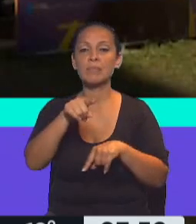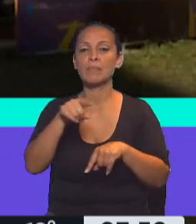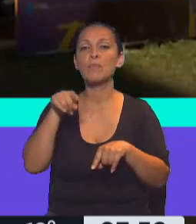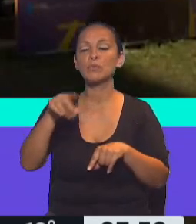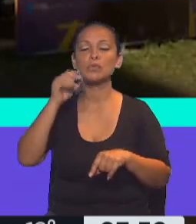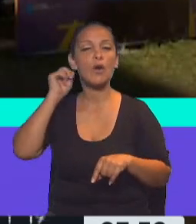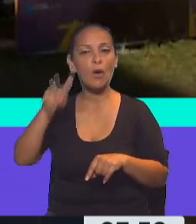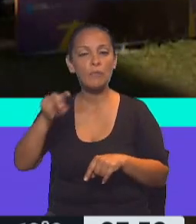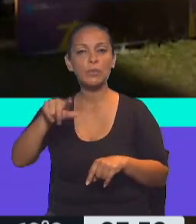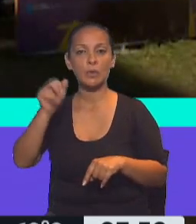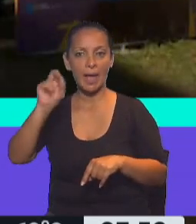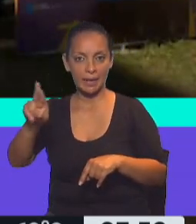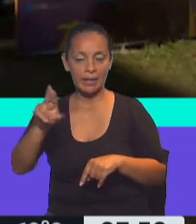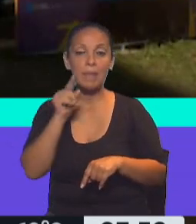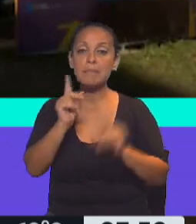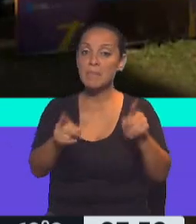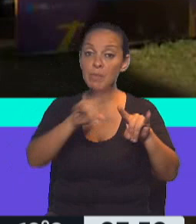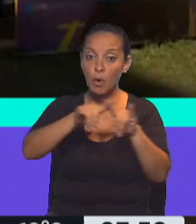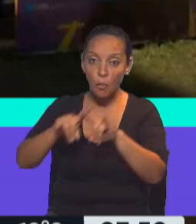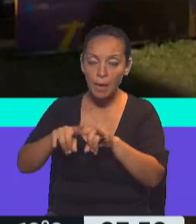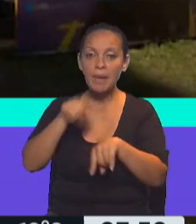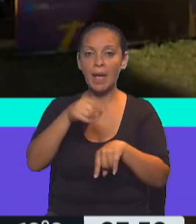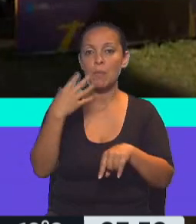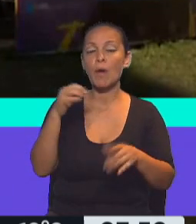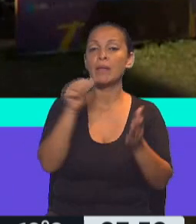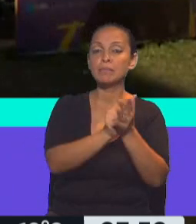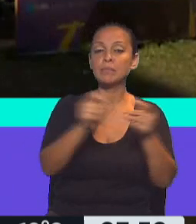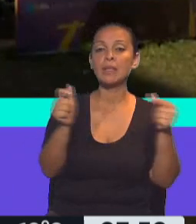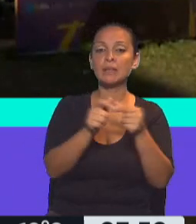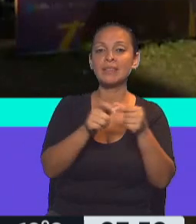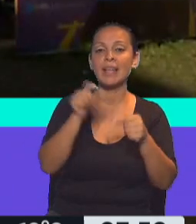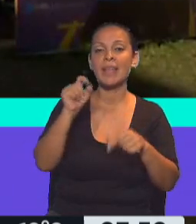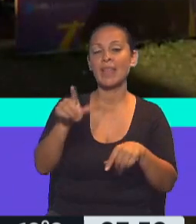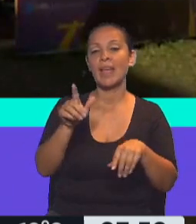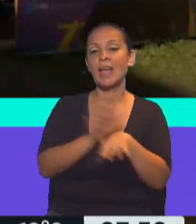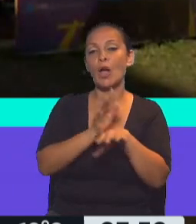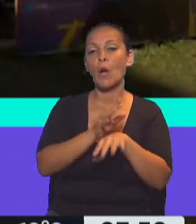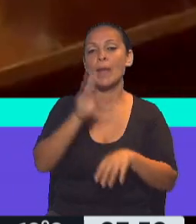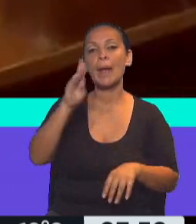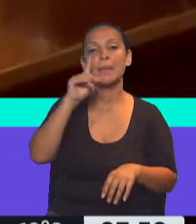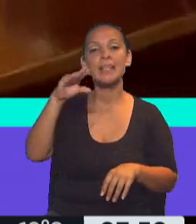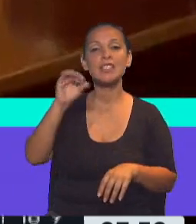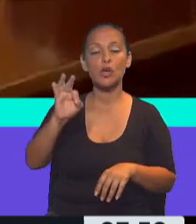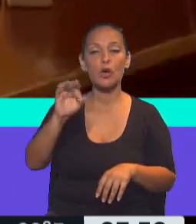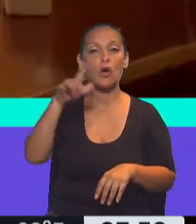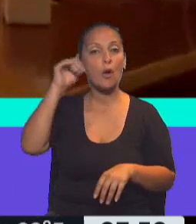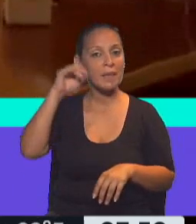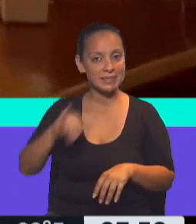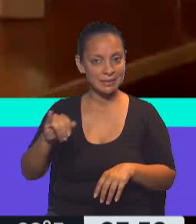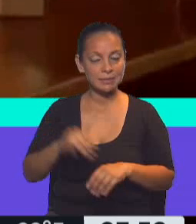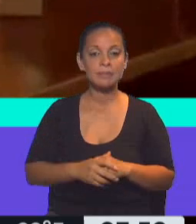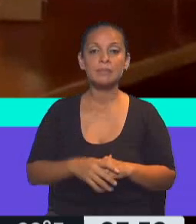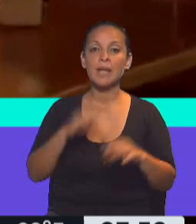tren-delmedioitinerante.decaf.gov.ar. Y ahí mismo también pueden sacar las entradas para el Circo El Bicho Gómez, que es parte de nuestro ciclo Entretenerte. Serían